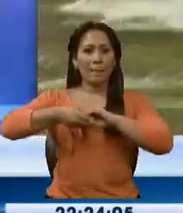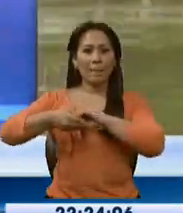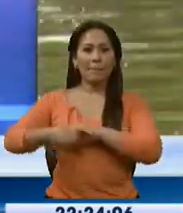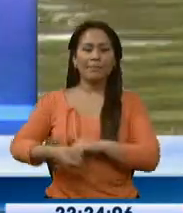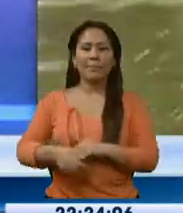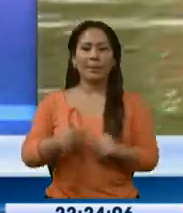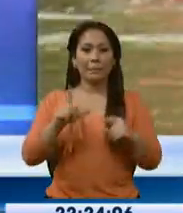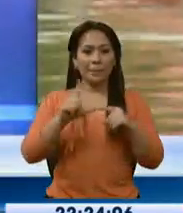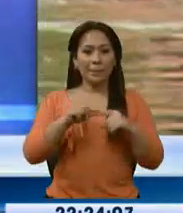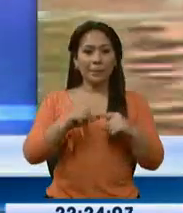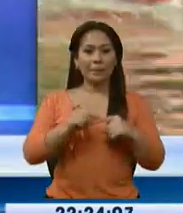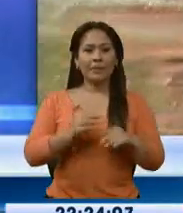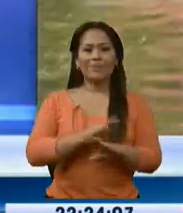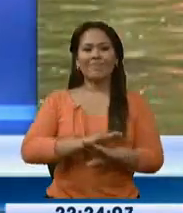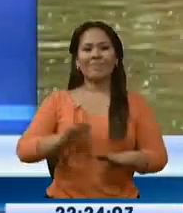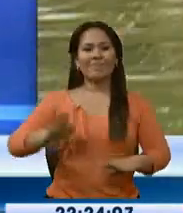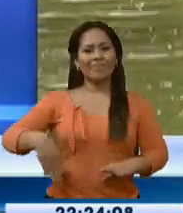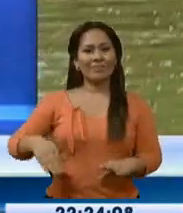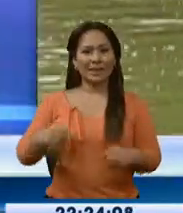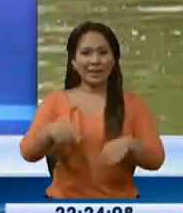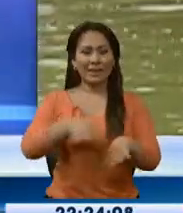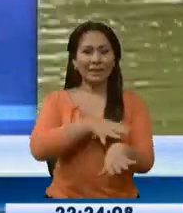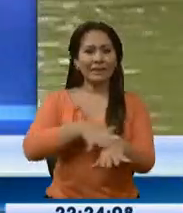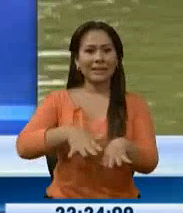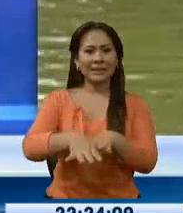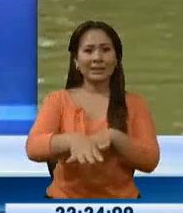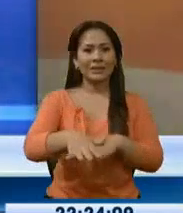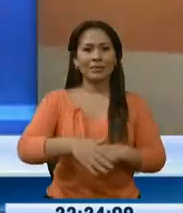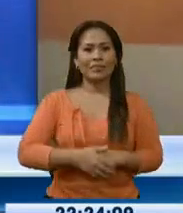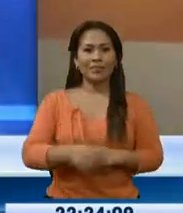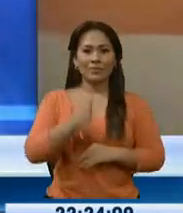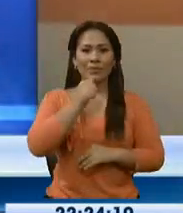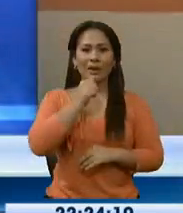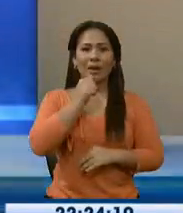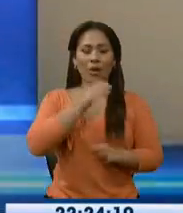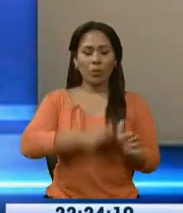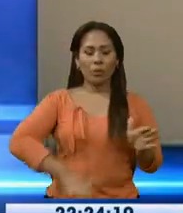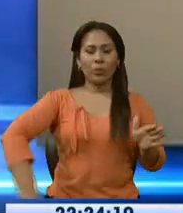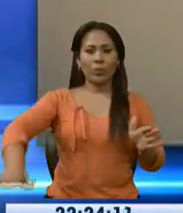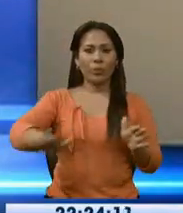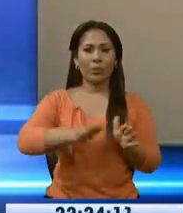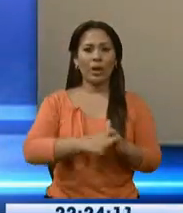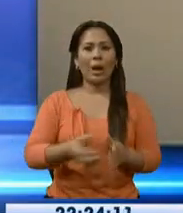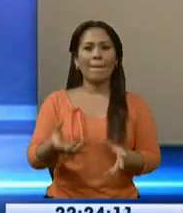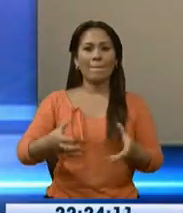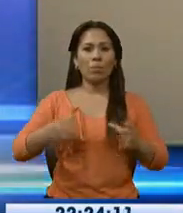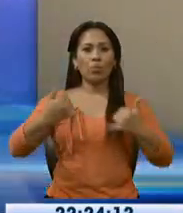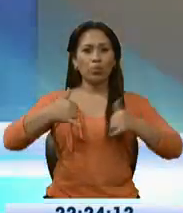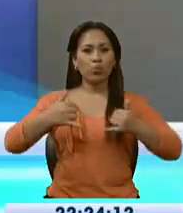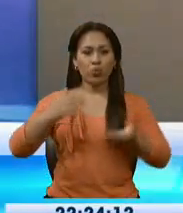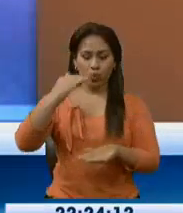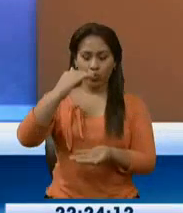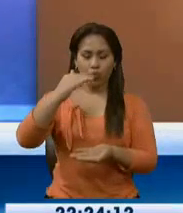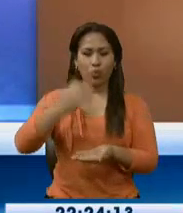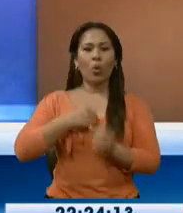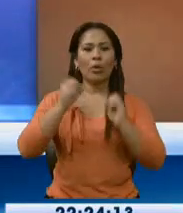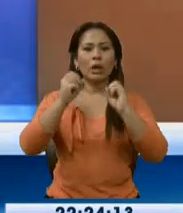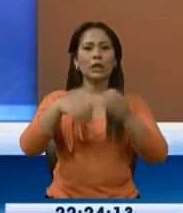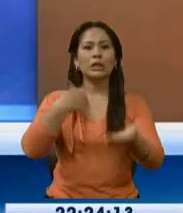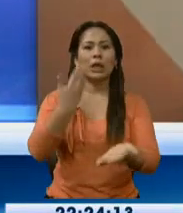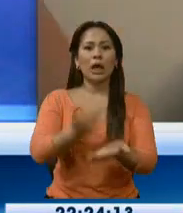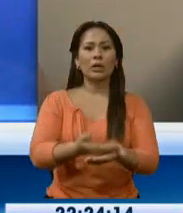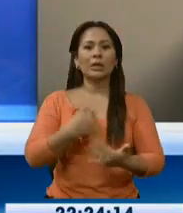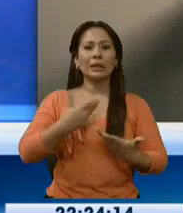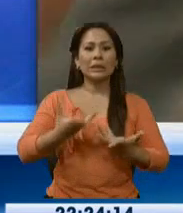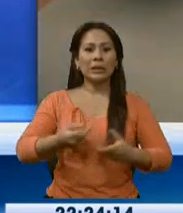es, y se han ido al río. Creo que han botado en el río. Y ellos, por ir a recoger